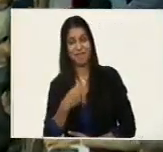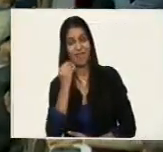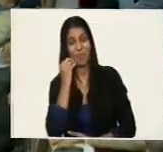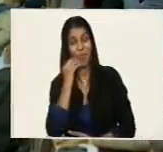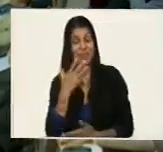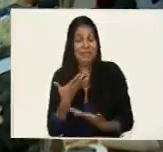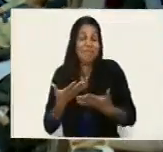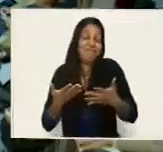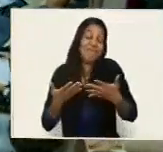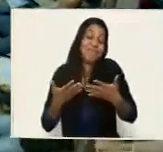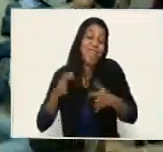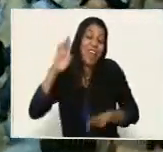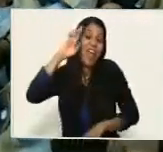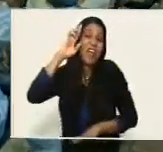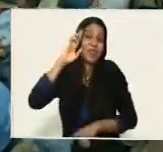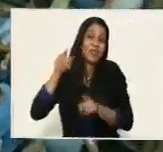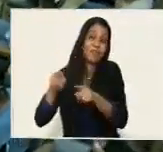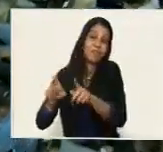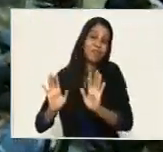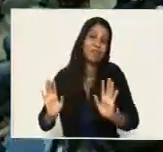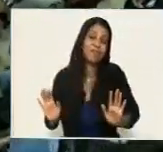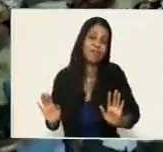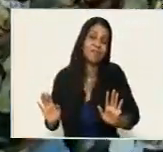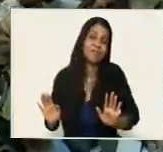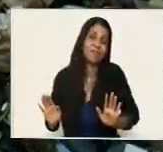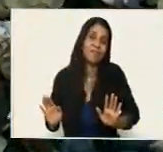Yo creo que tiene razón, ¿verdad? Sí.